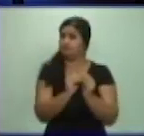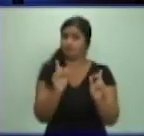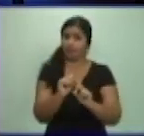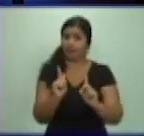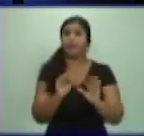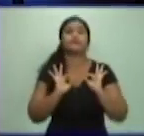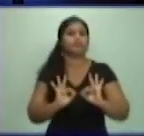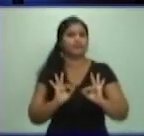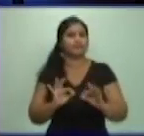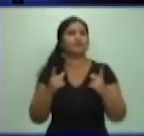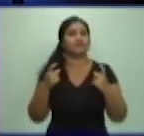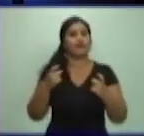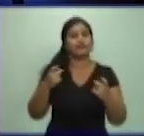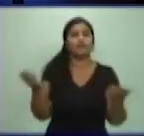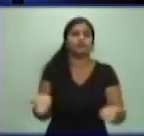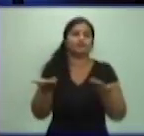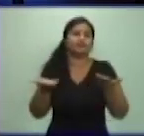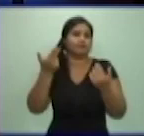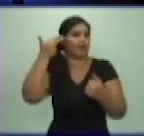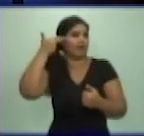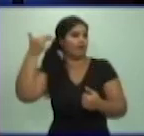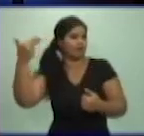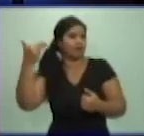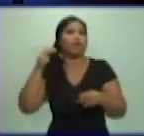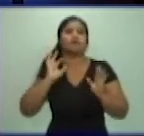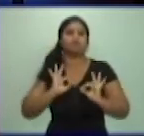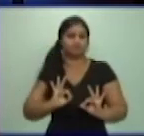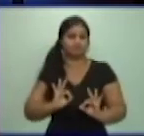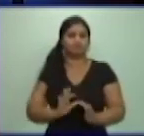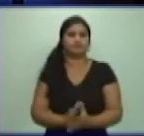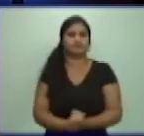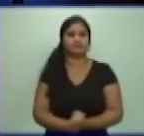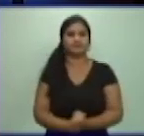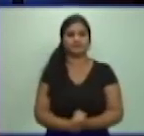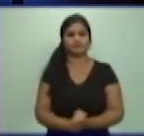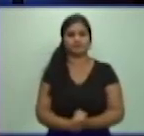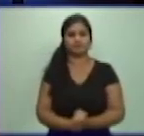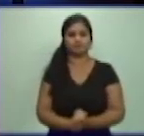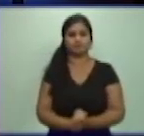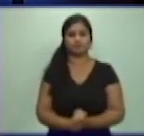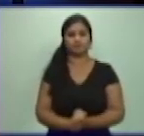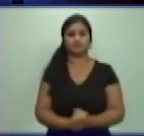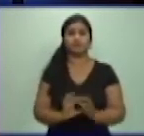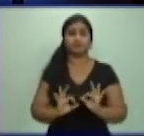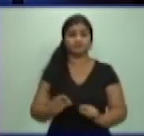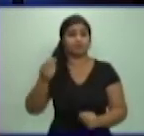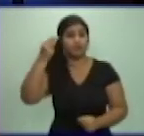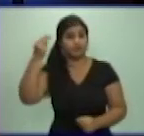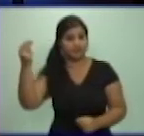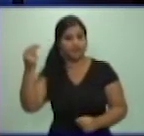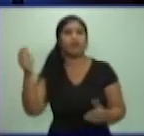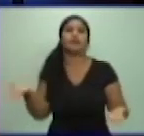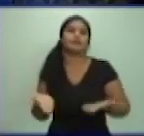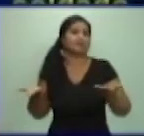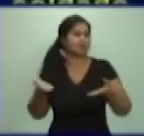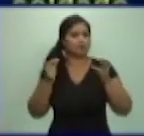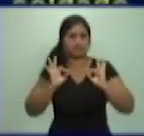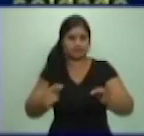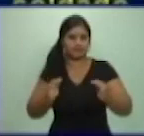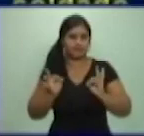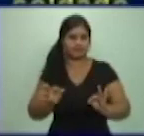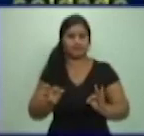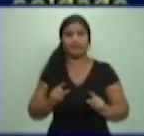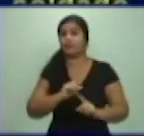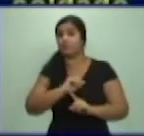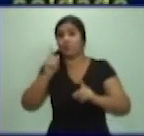del libro Corazón del Mundo de Amici, que usted lo conoce, donde hace referencia al estudio de forma magistral que dice: el